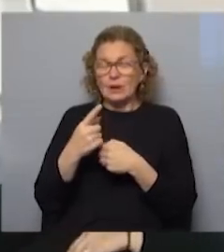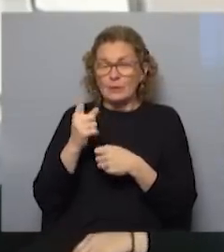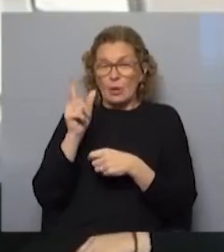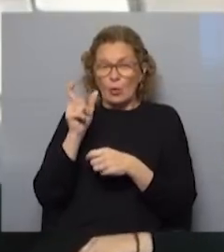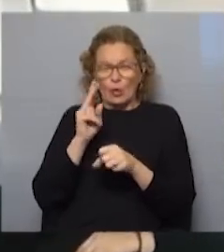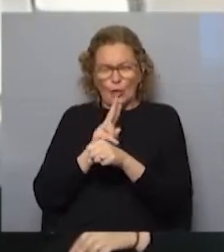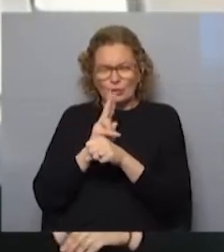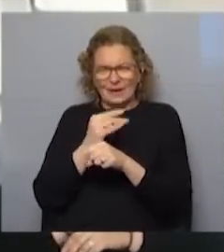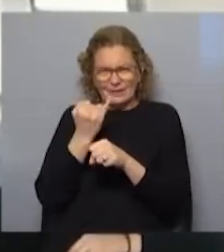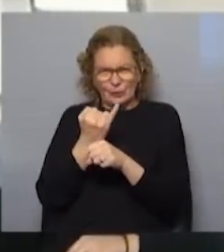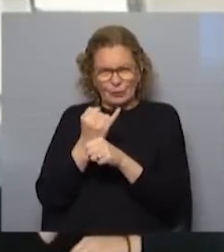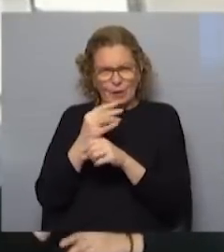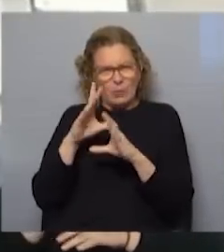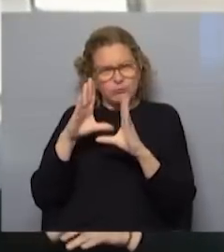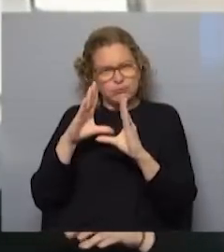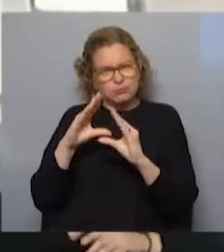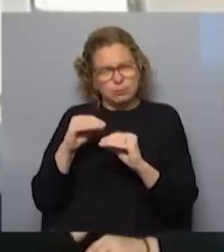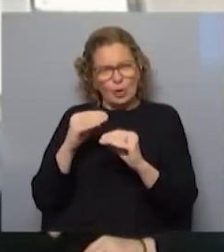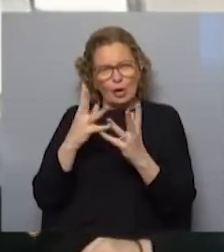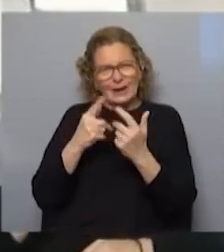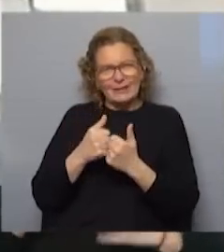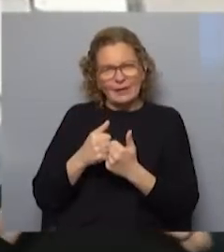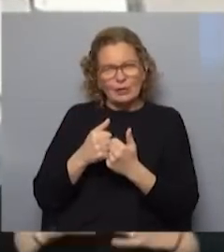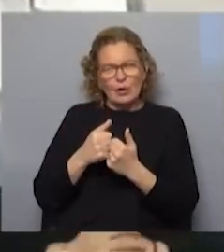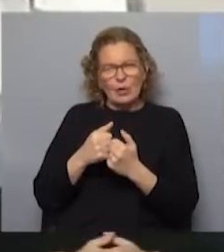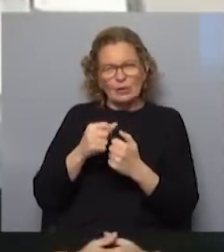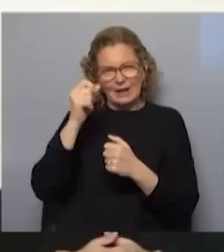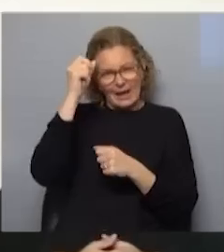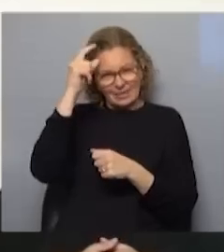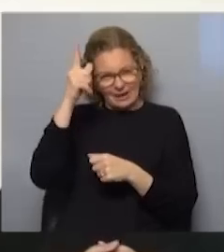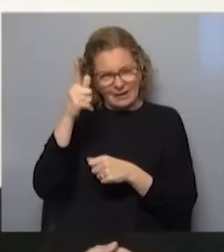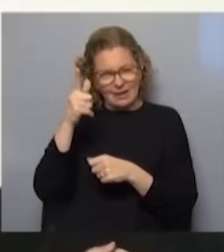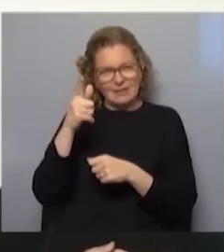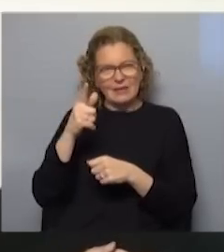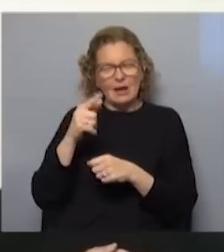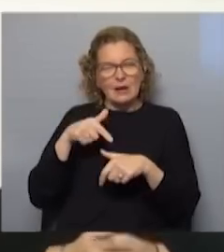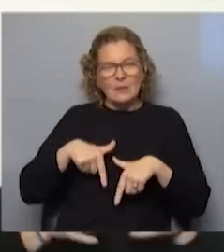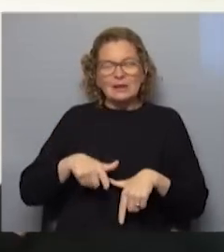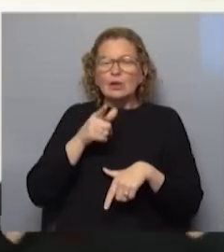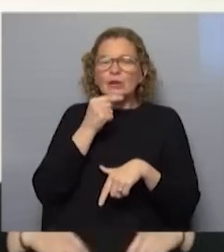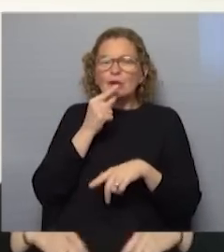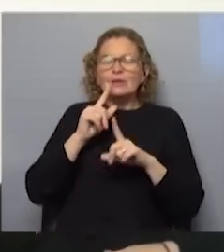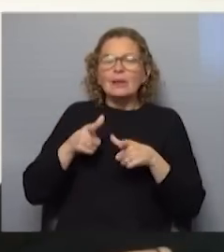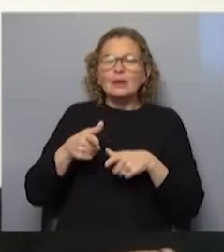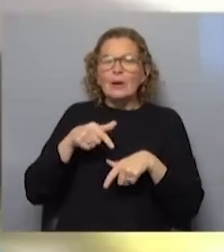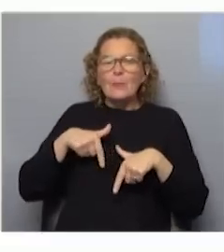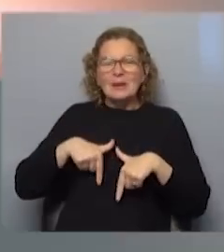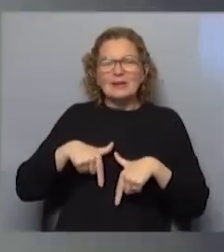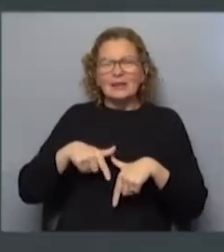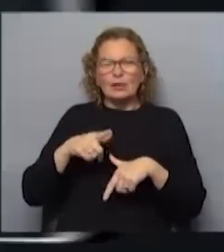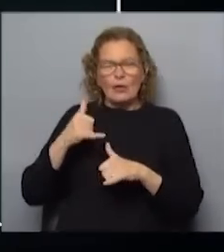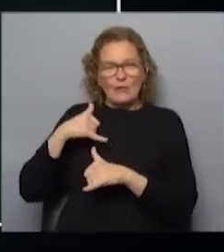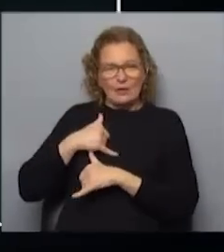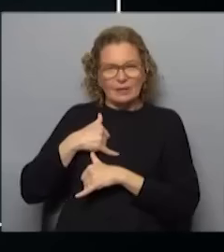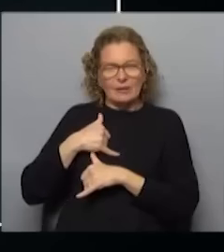un débil control institucional sobre las organizaciones dedicadas a inteligencia tanto en el Ministerio de interior como en el Ministerio de defensa